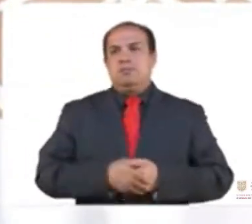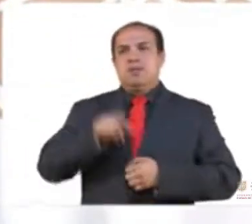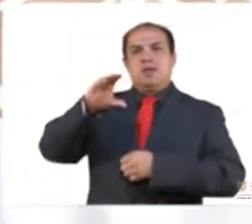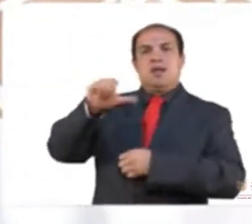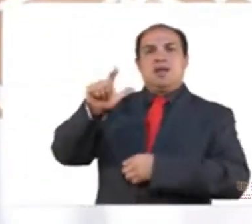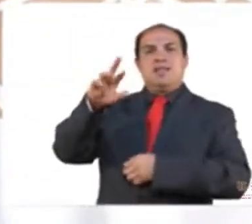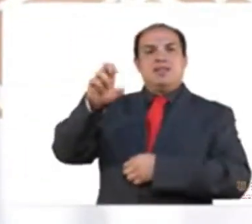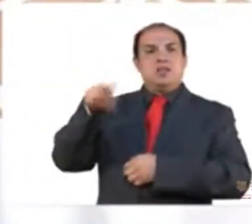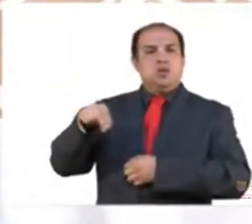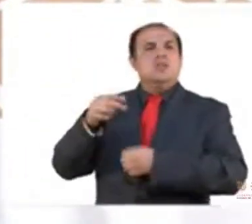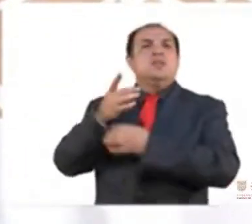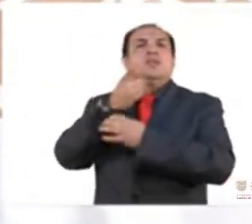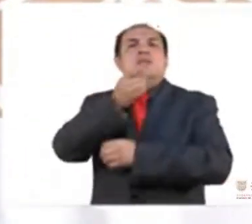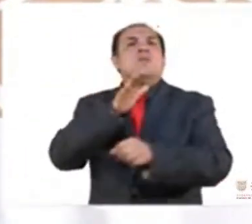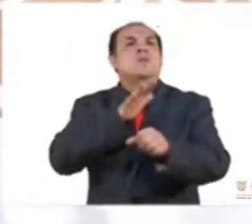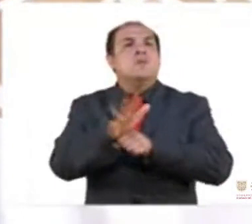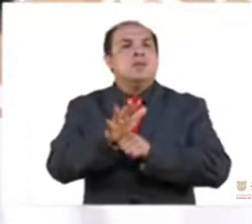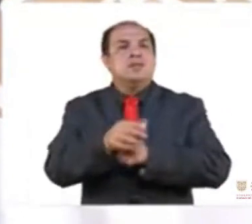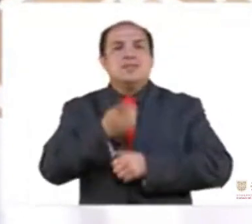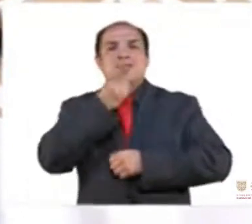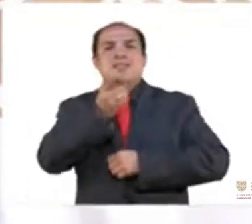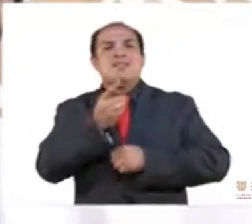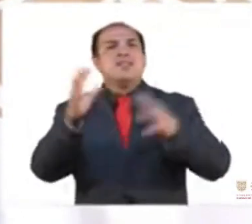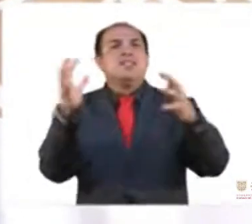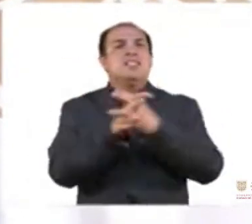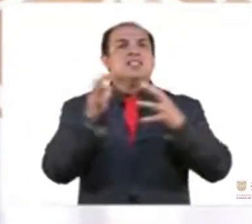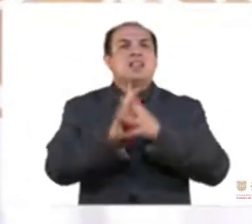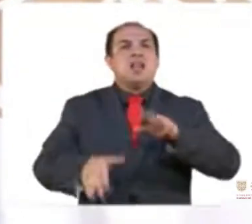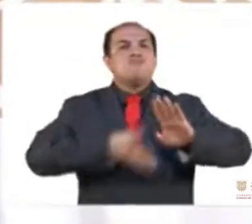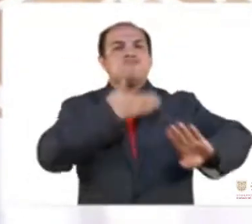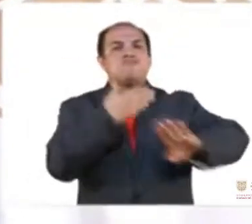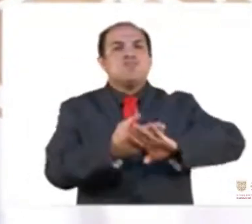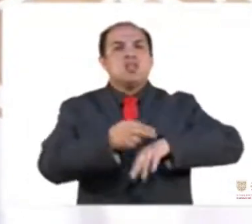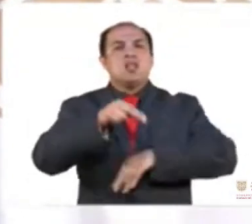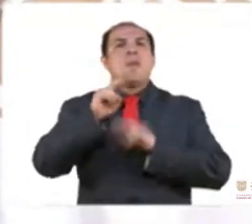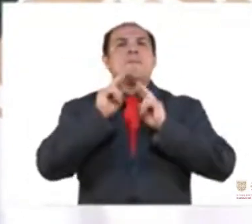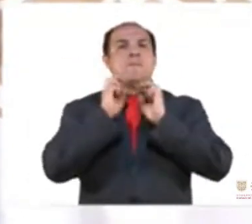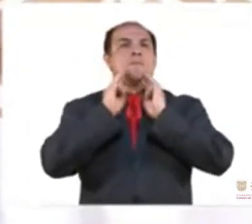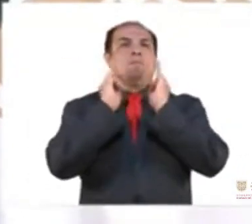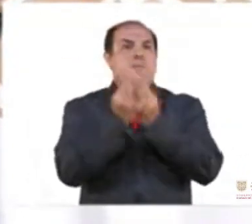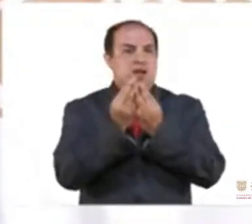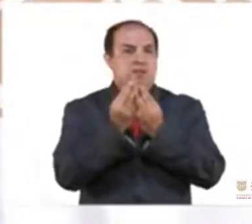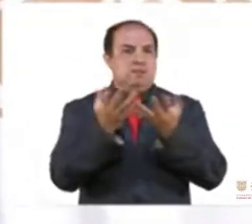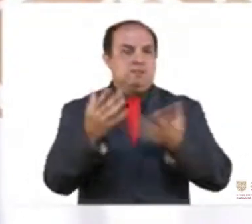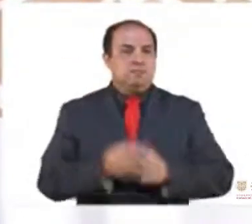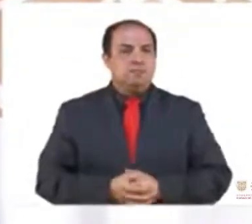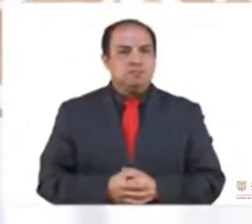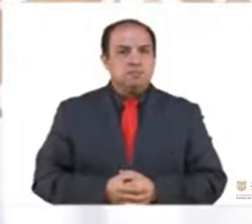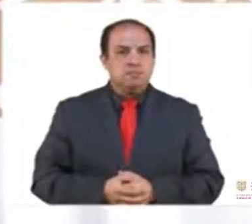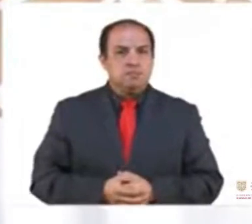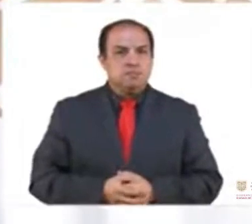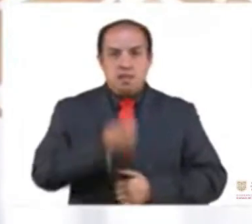¿Qué dicen de la guerra contra el narco? A ver, ese es el fondo. ¿Qué dicen de la guerra contra el narco?